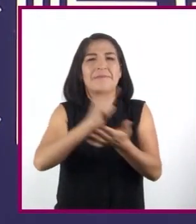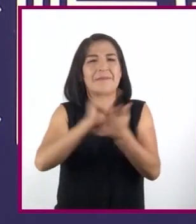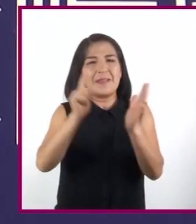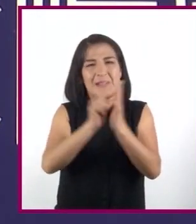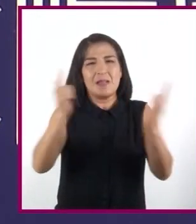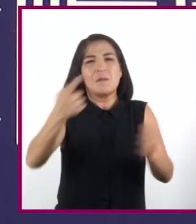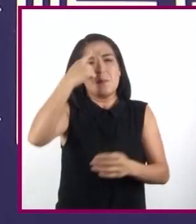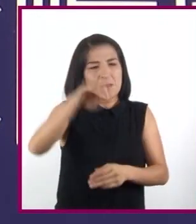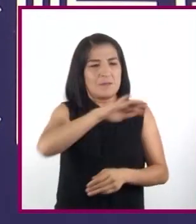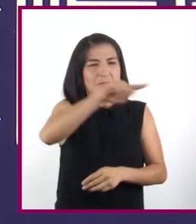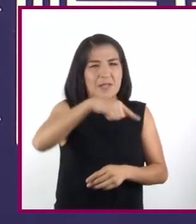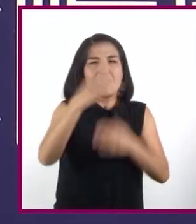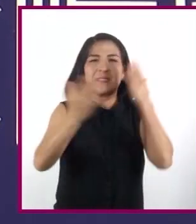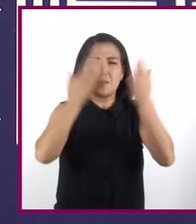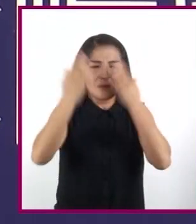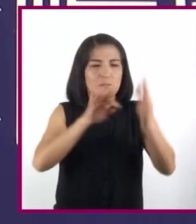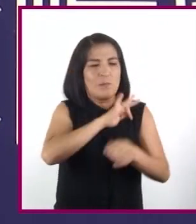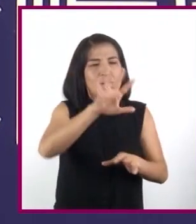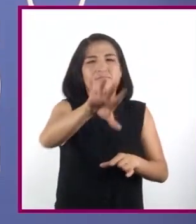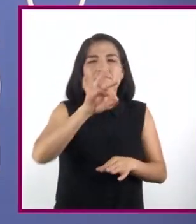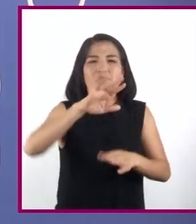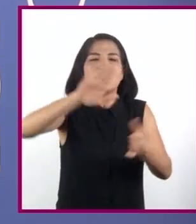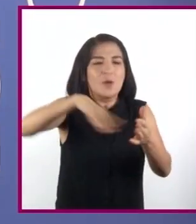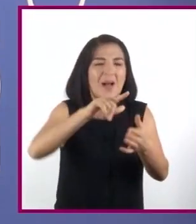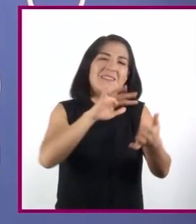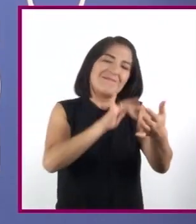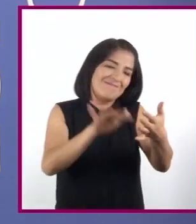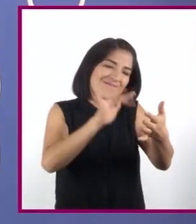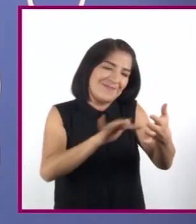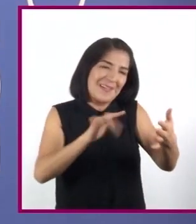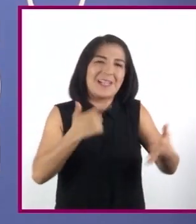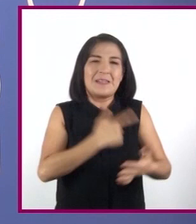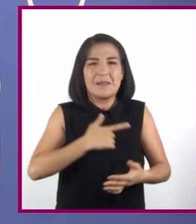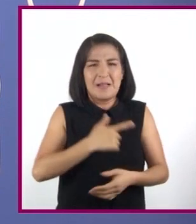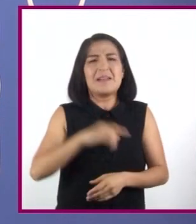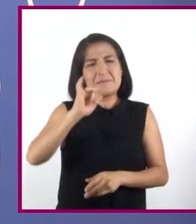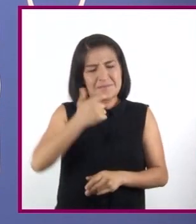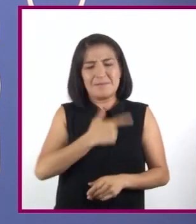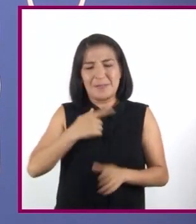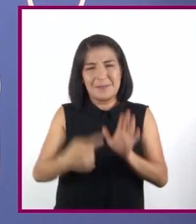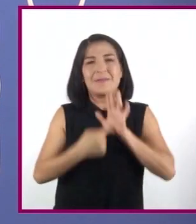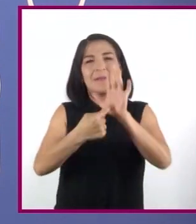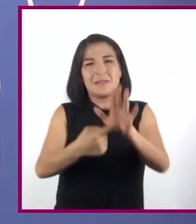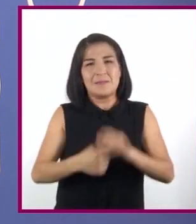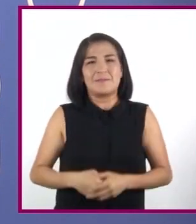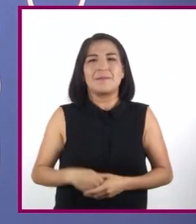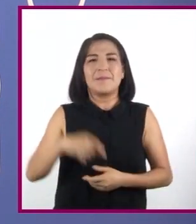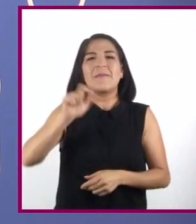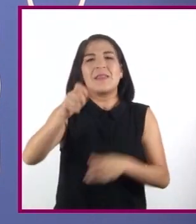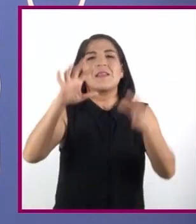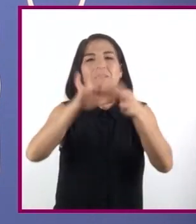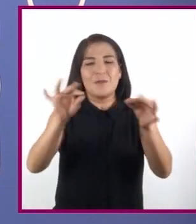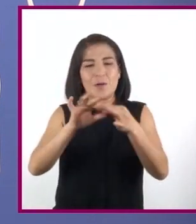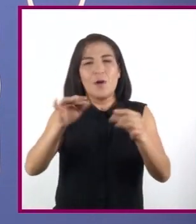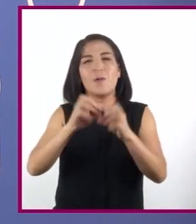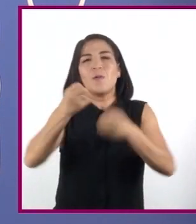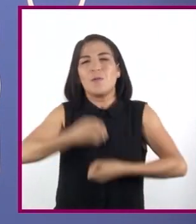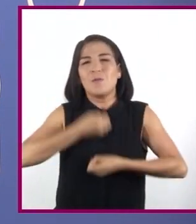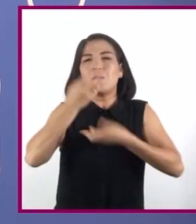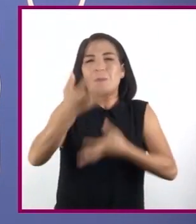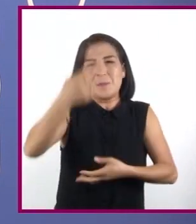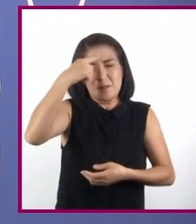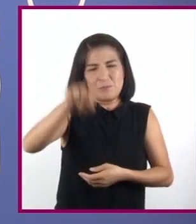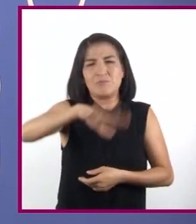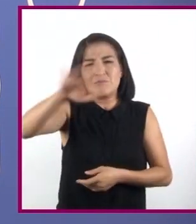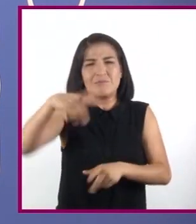estudiantes puedan buscar para disfrutar de sus páginas? Claro que sí. A continuación, les compartiré algunos cuentos que pueden buscar en diferentes